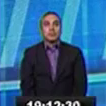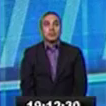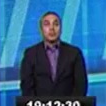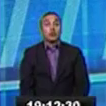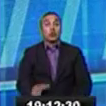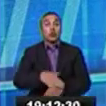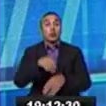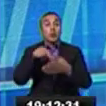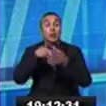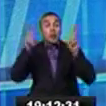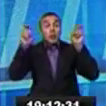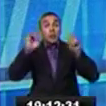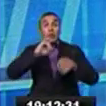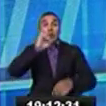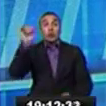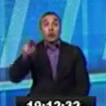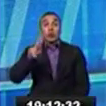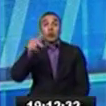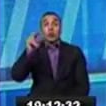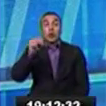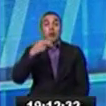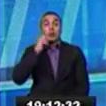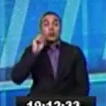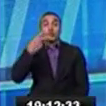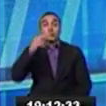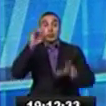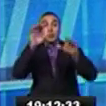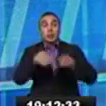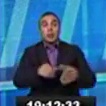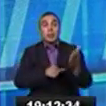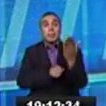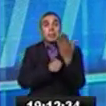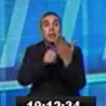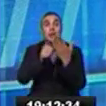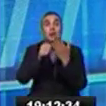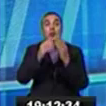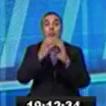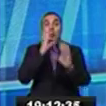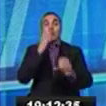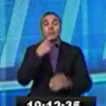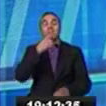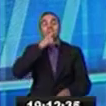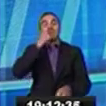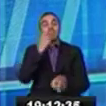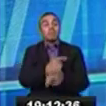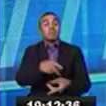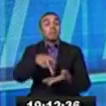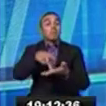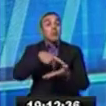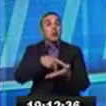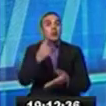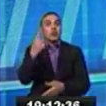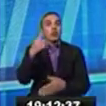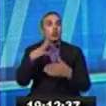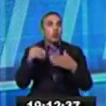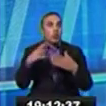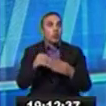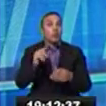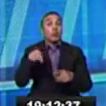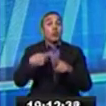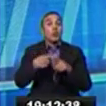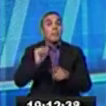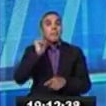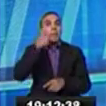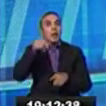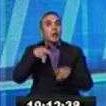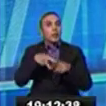Y sobre este tema, Juan Diego Hidrobo, subsecretario del Ministerio de Transporte, confirmó que el valor a cobrar es de $1 a partir de